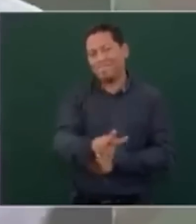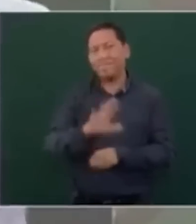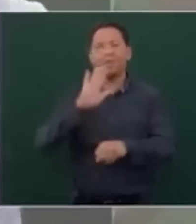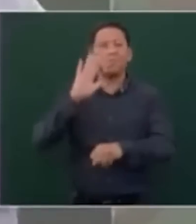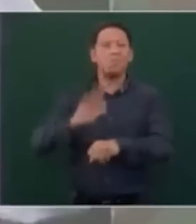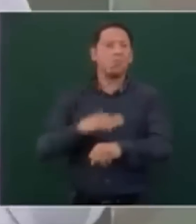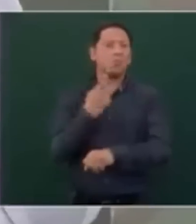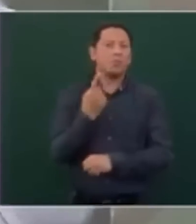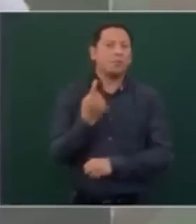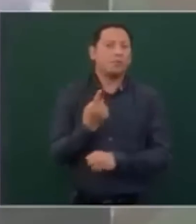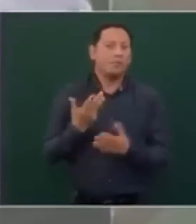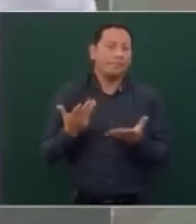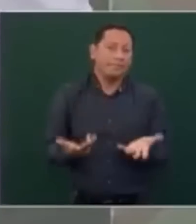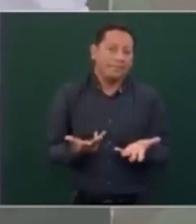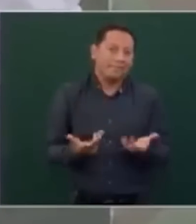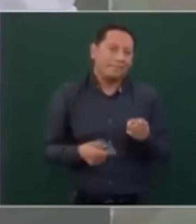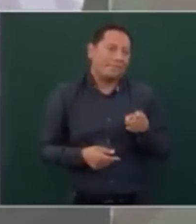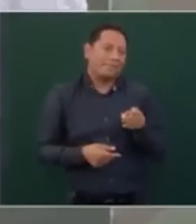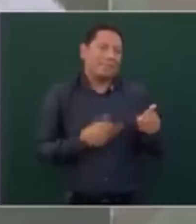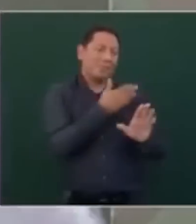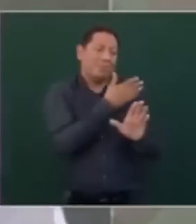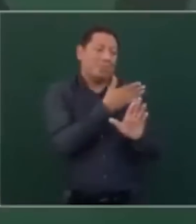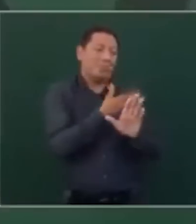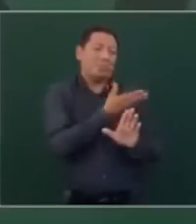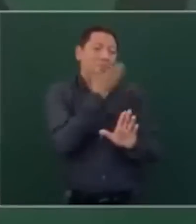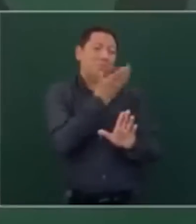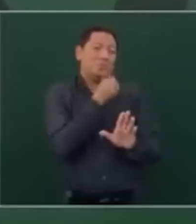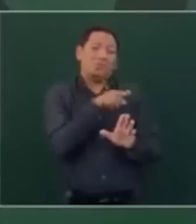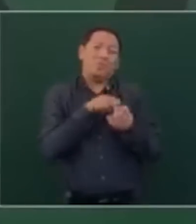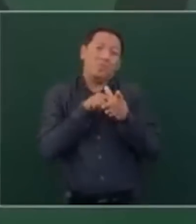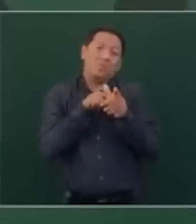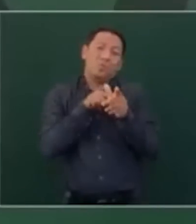porque trae ese origen.